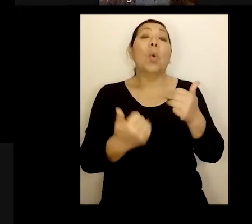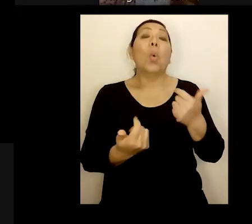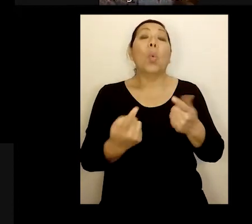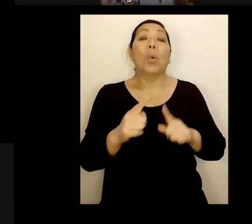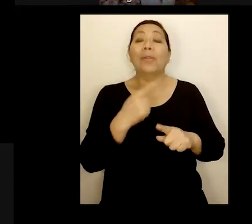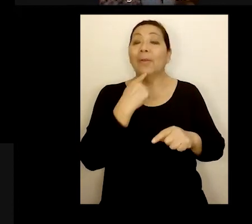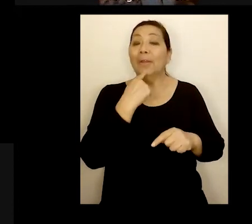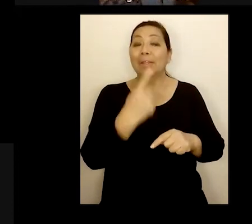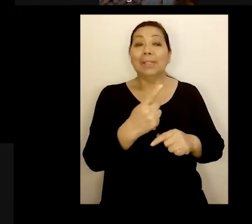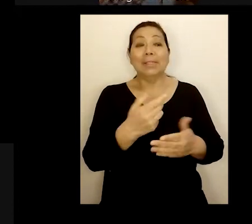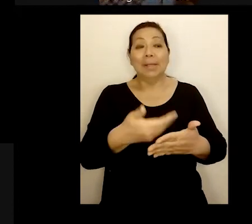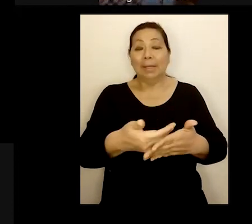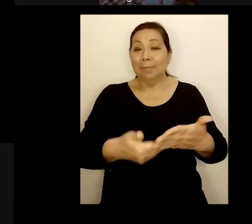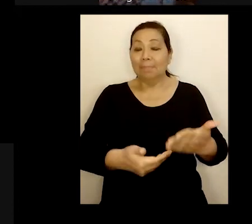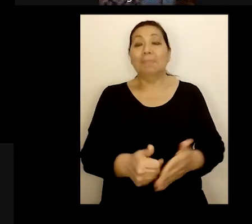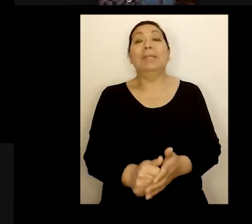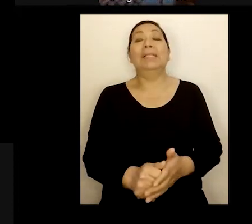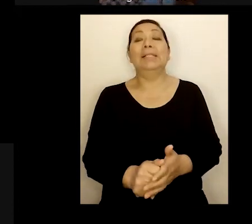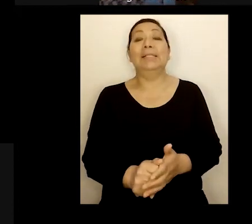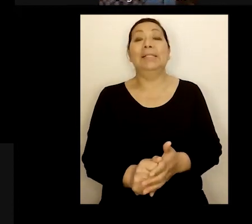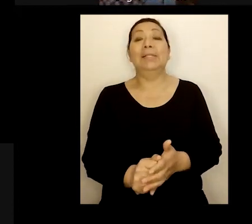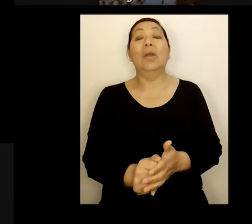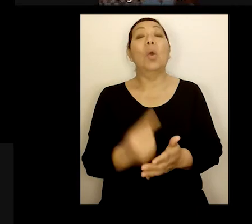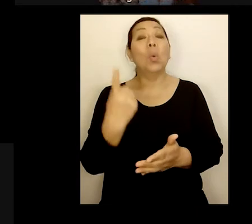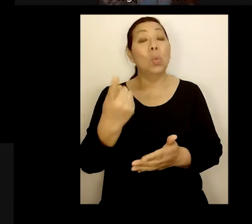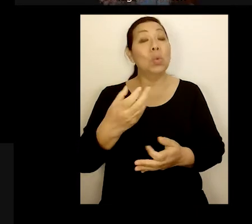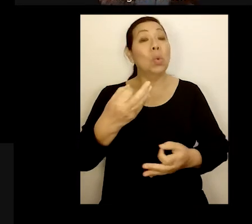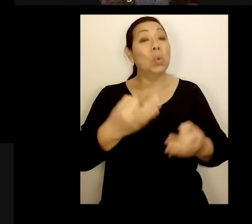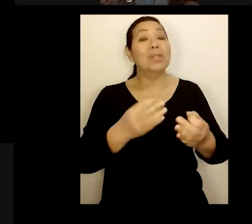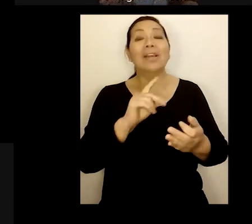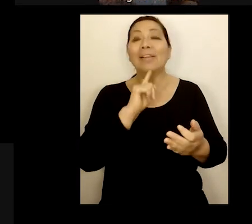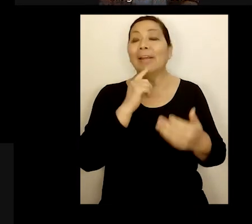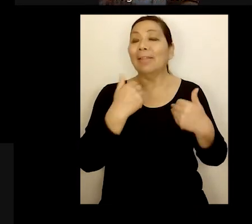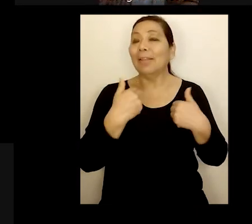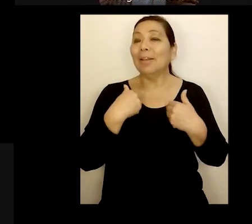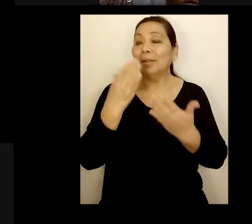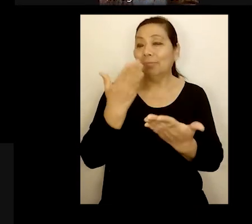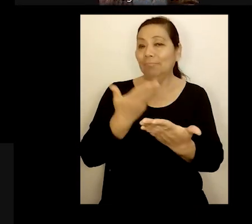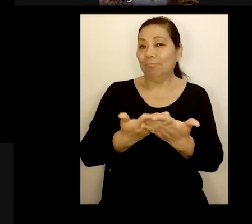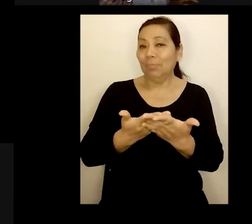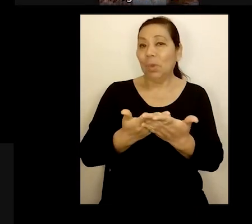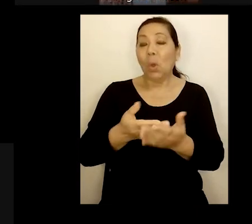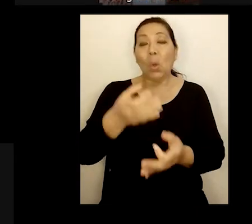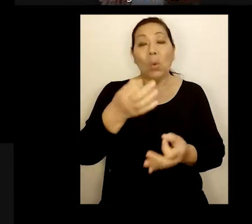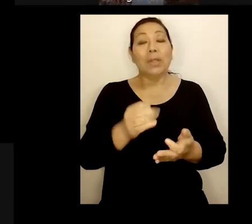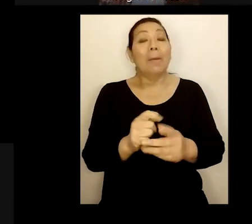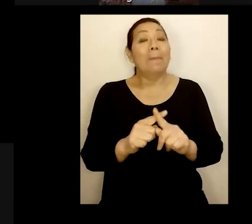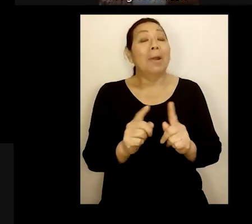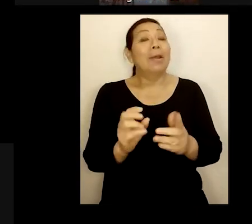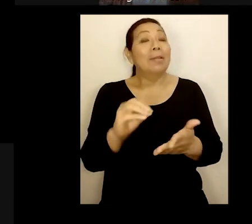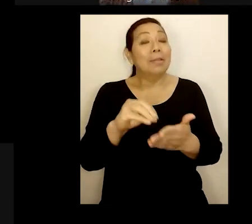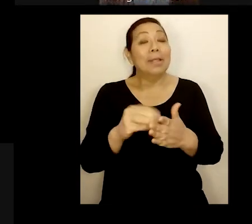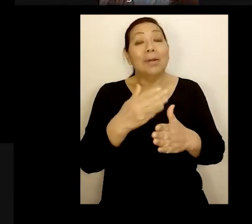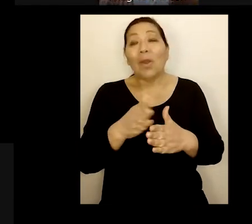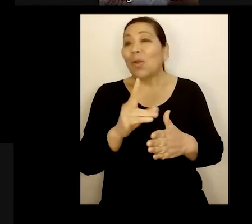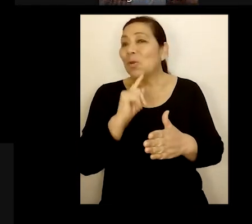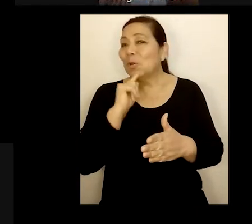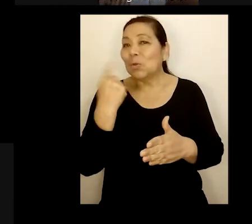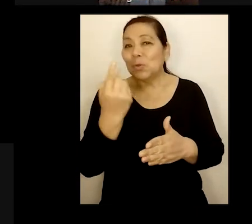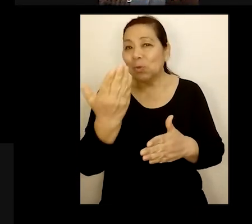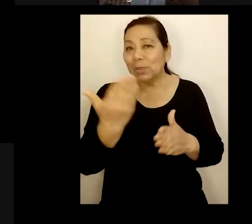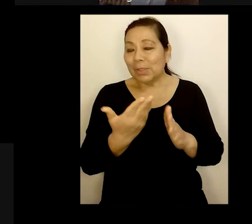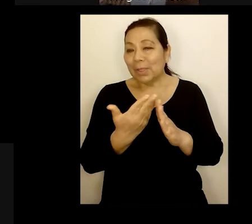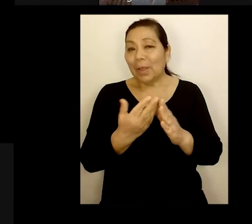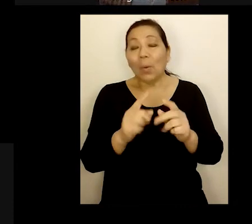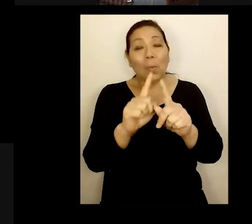cuando señala pues que al expedirse una sentencia, esta debe de encontrarse debidamente justificada, advirtiendo que no solamente